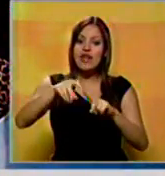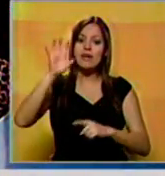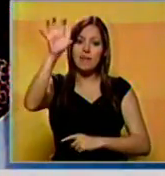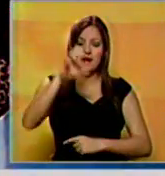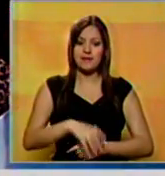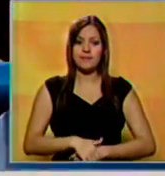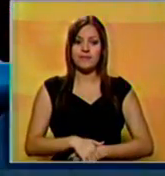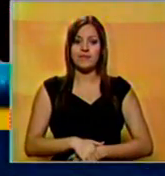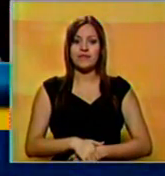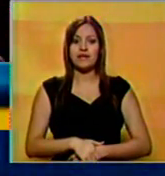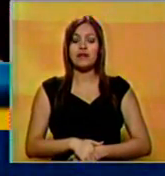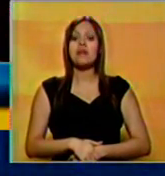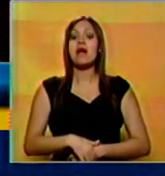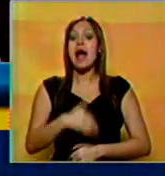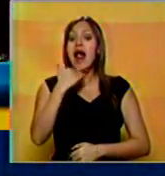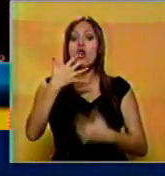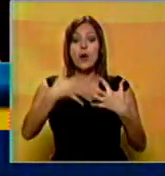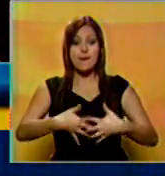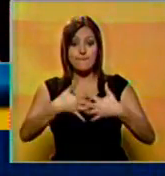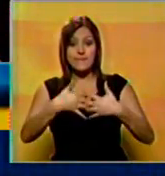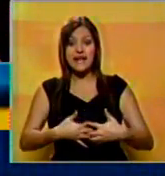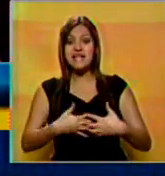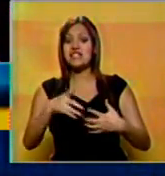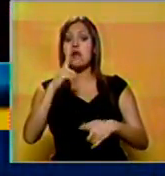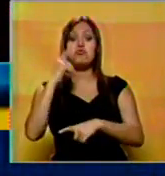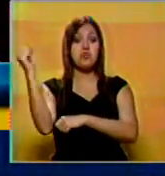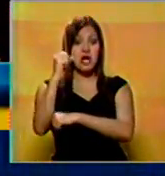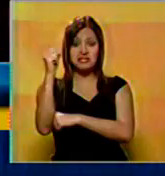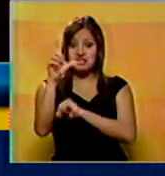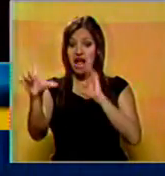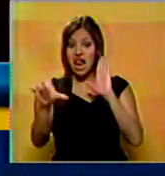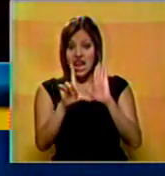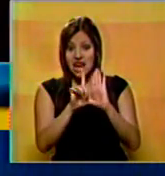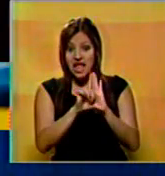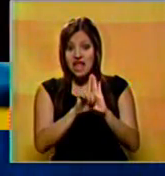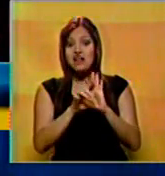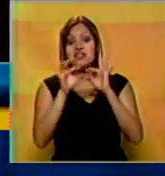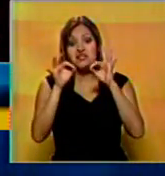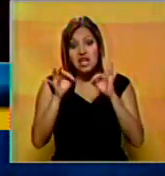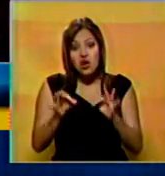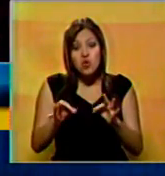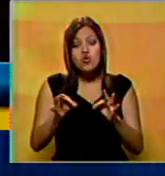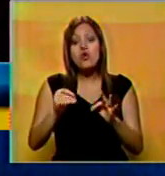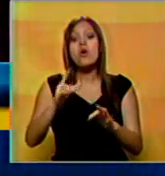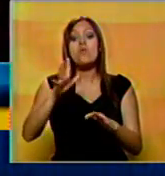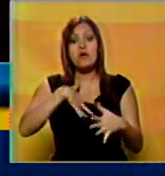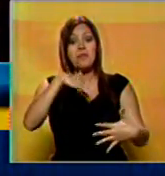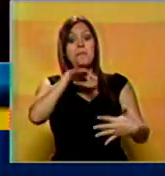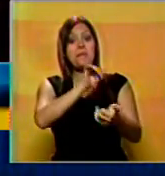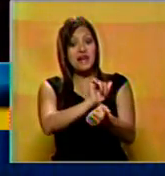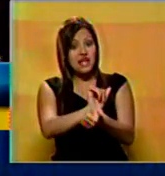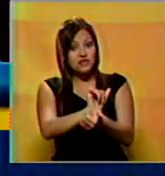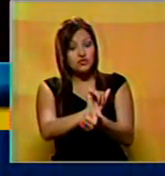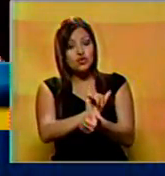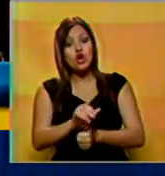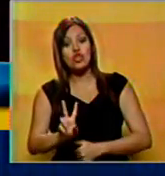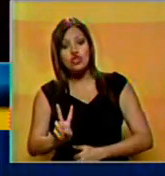informó además que para aquellos empresarios que no cumplan con la ley puede haber una privativa de libertad que abarca